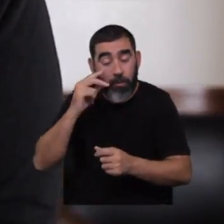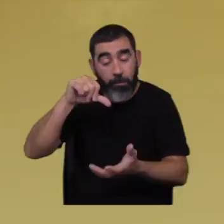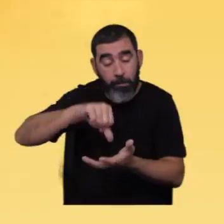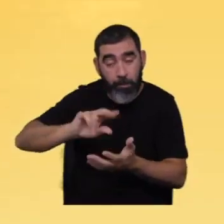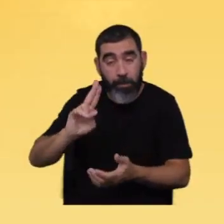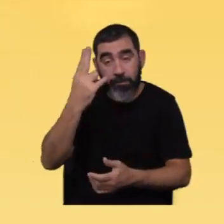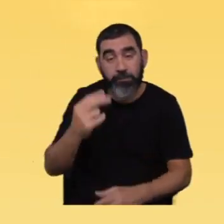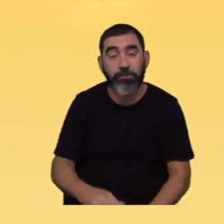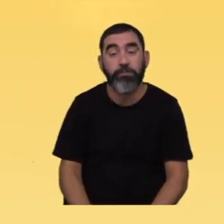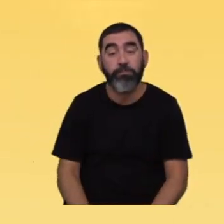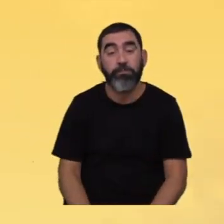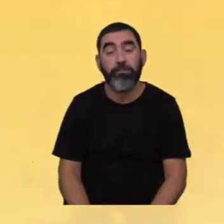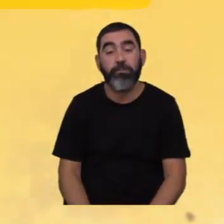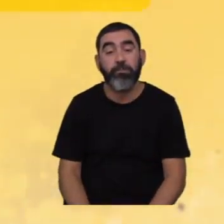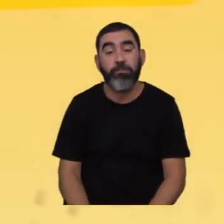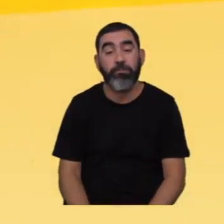país.